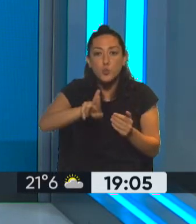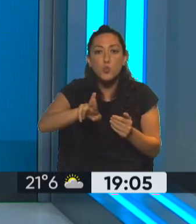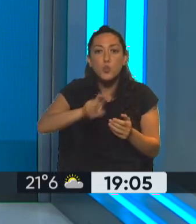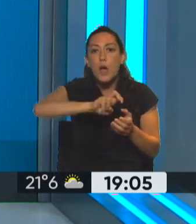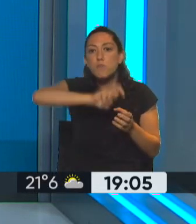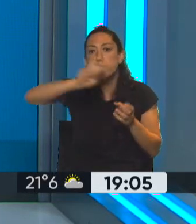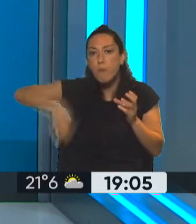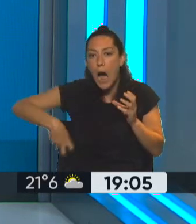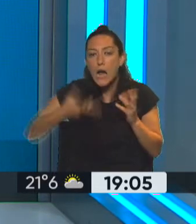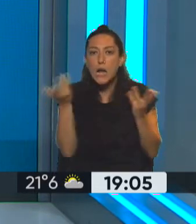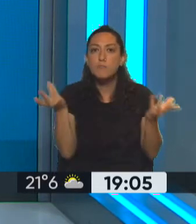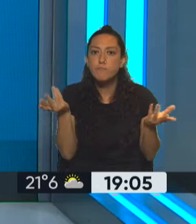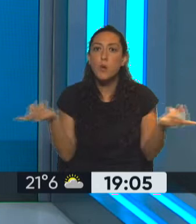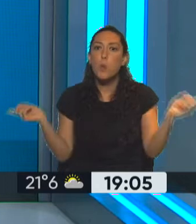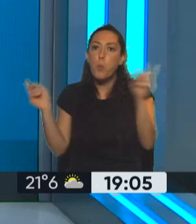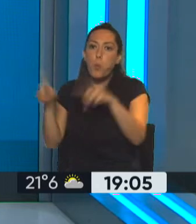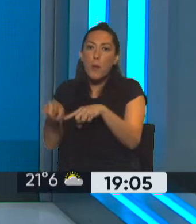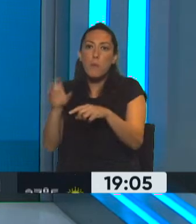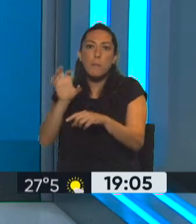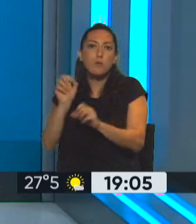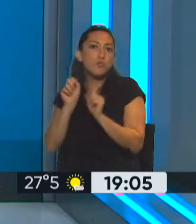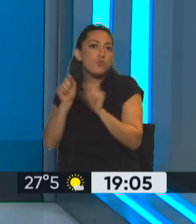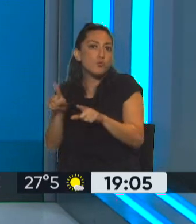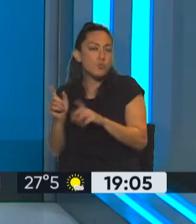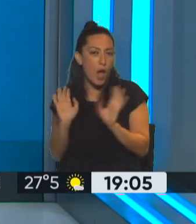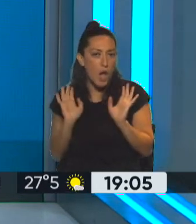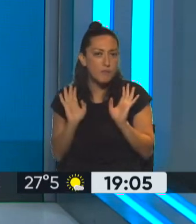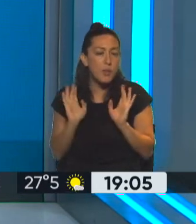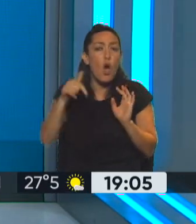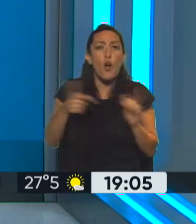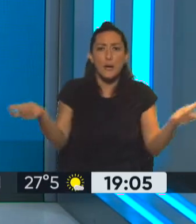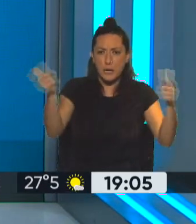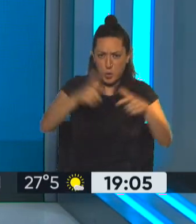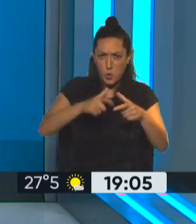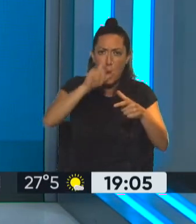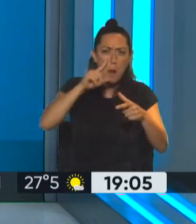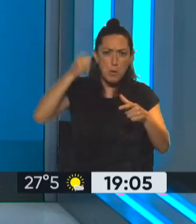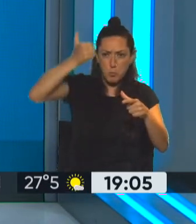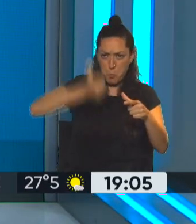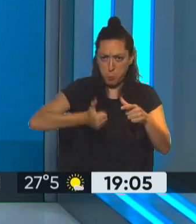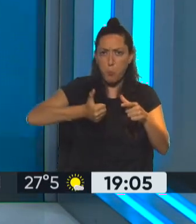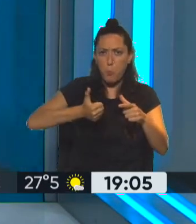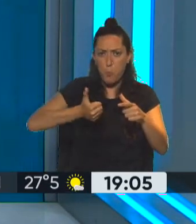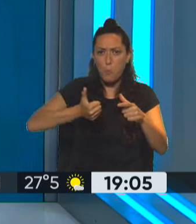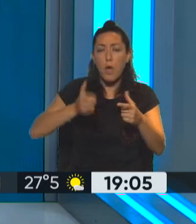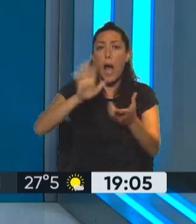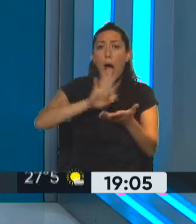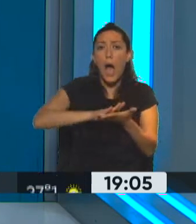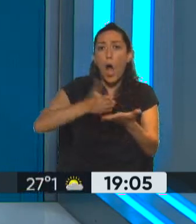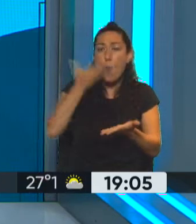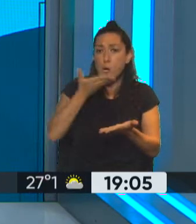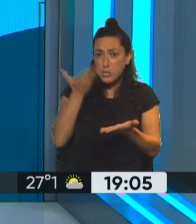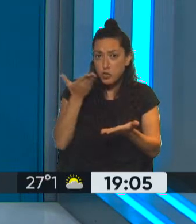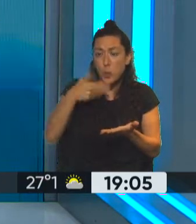del ejecutivo nacional y regrese a su provincia Hoy hubo reunión de gabinete estuvo también el presidente Alberto Fernández Y a propósito de esto Juan mansur